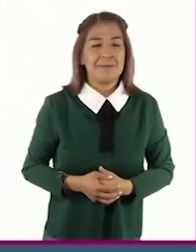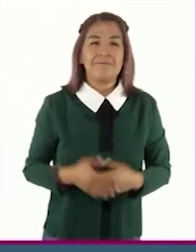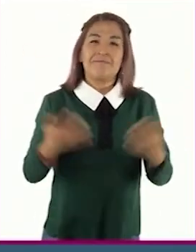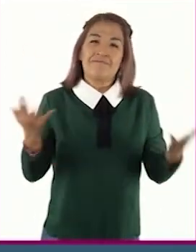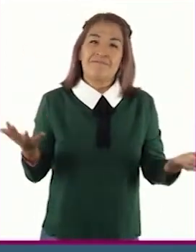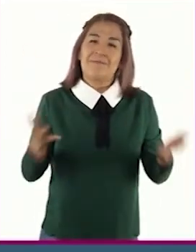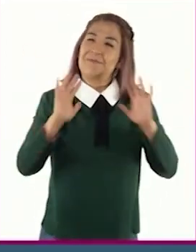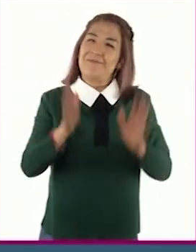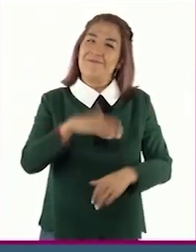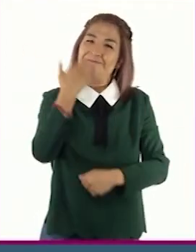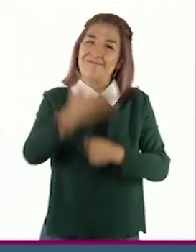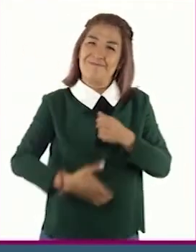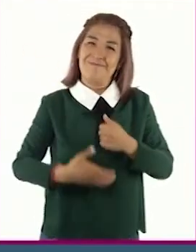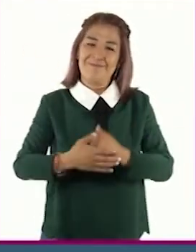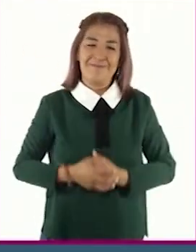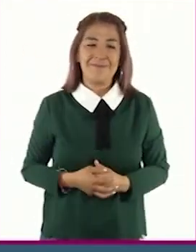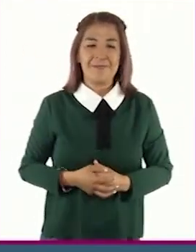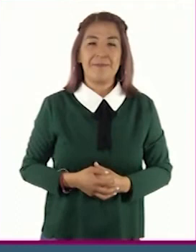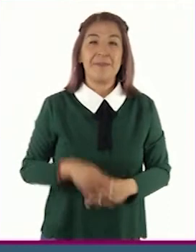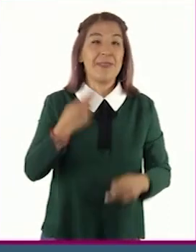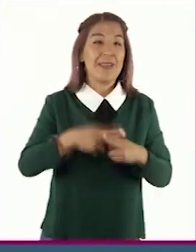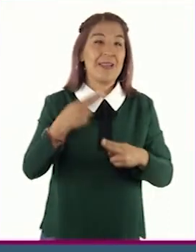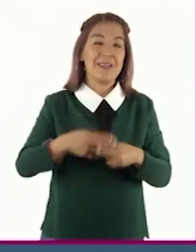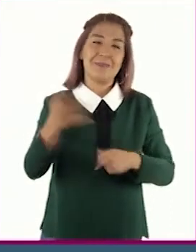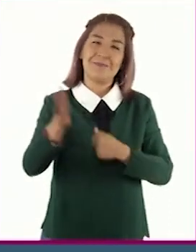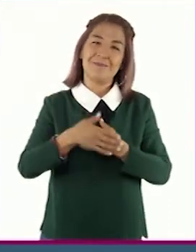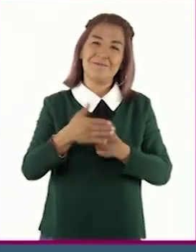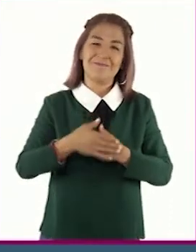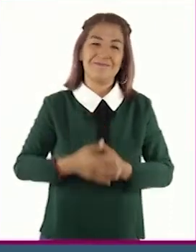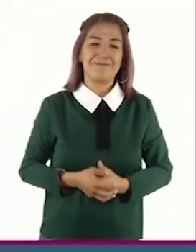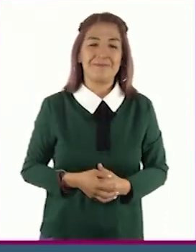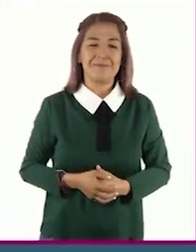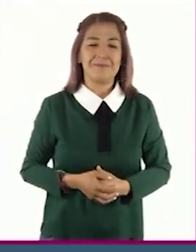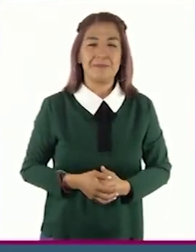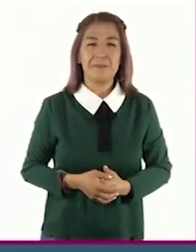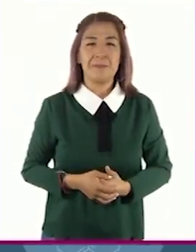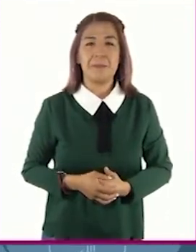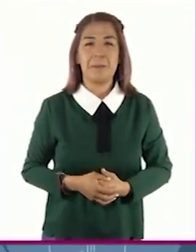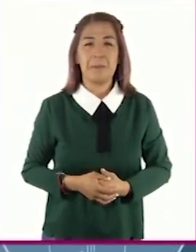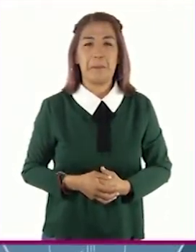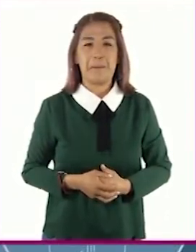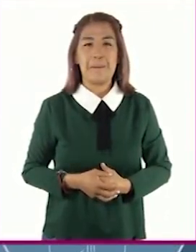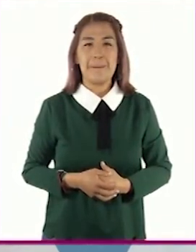Pues terminamos. ¡Hasta la próxima!